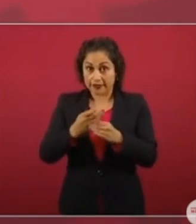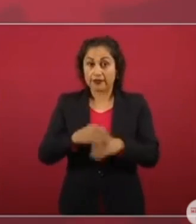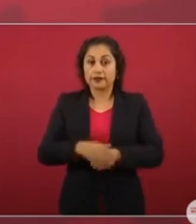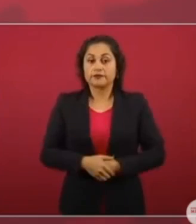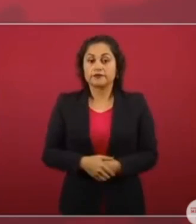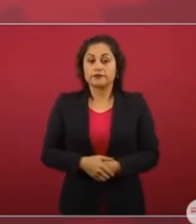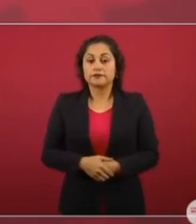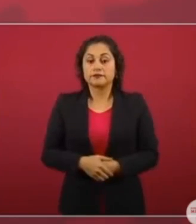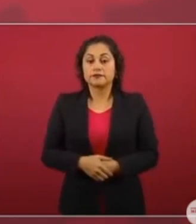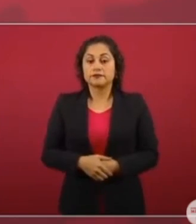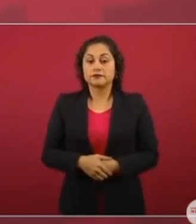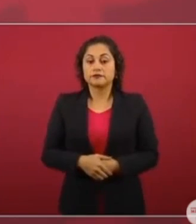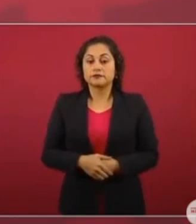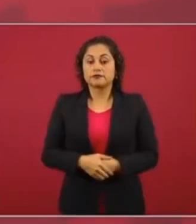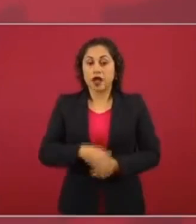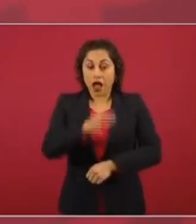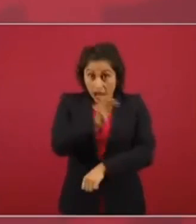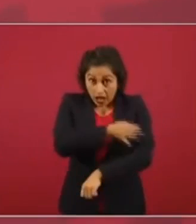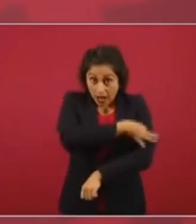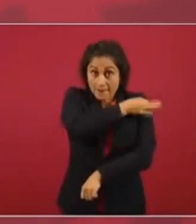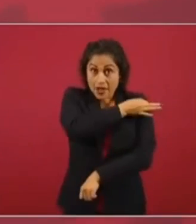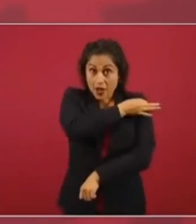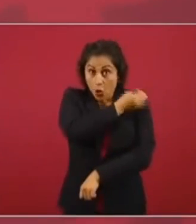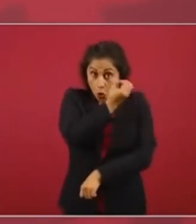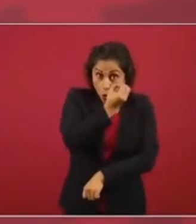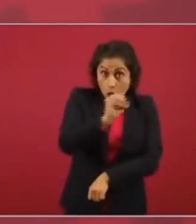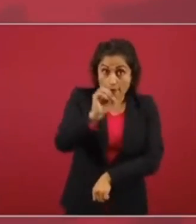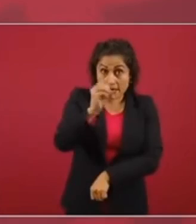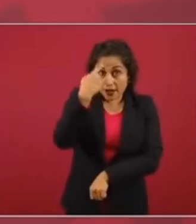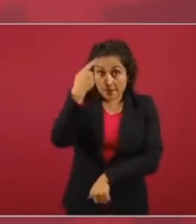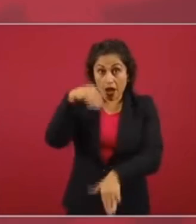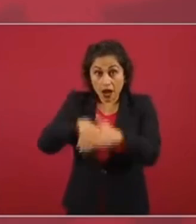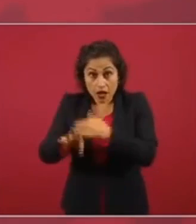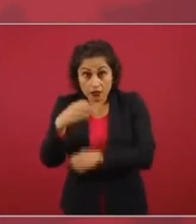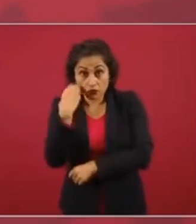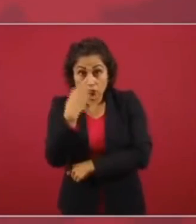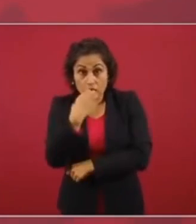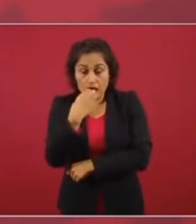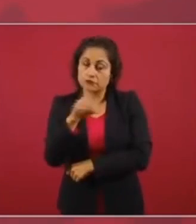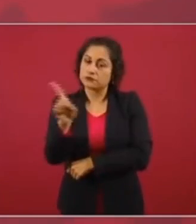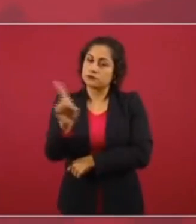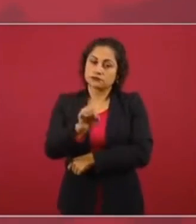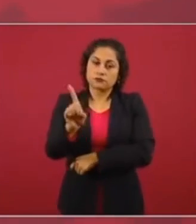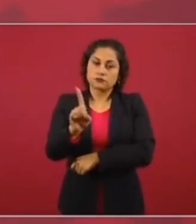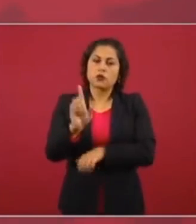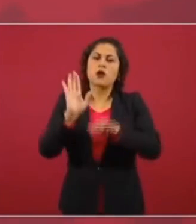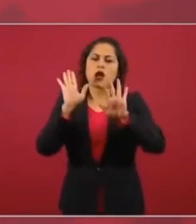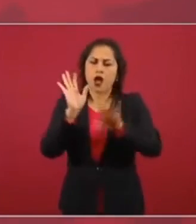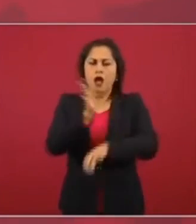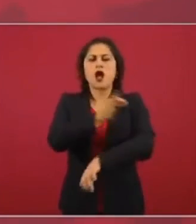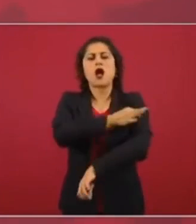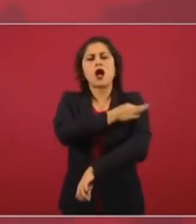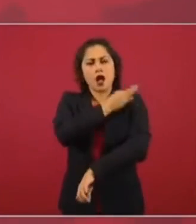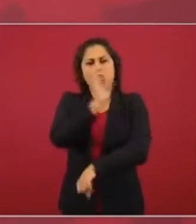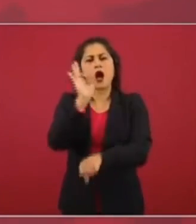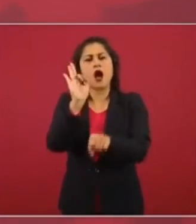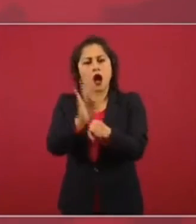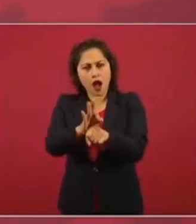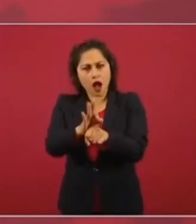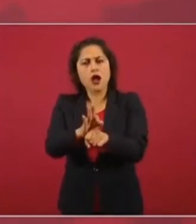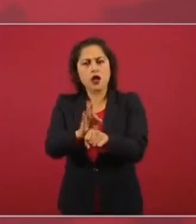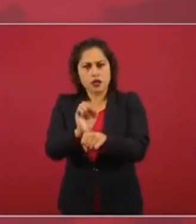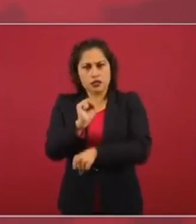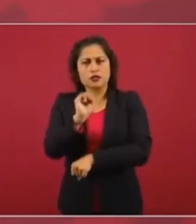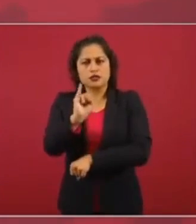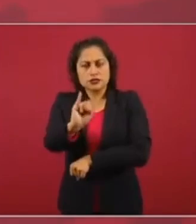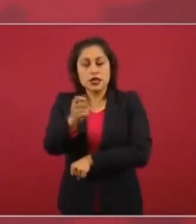No es indispensable tener vacuna para que se regrese a las escuelas. Ayuda, sí, claro que puede ayudar, pero